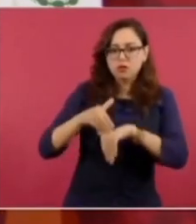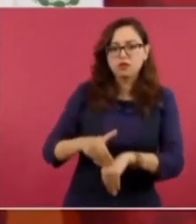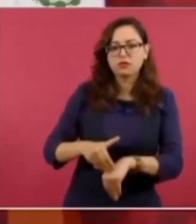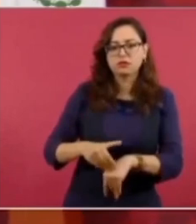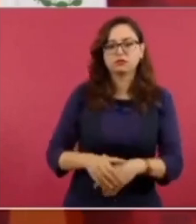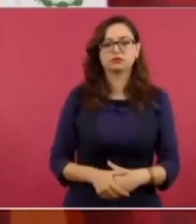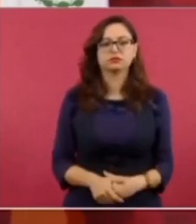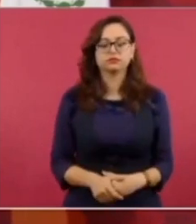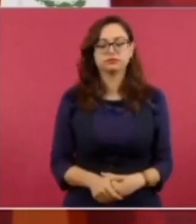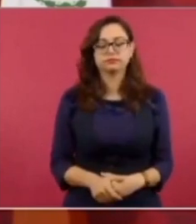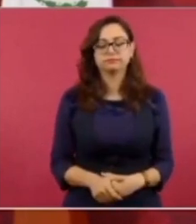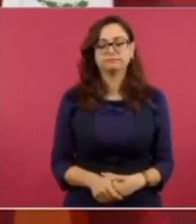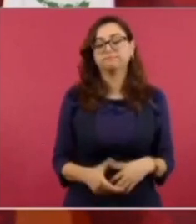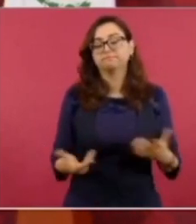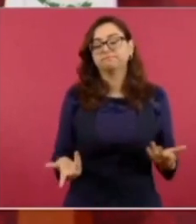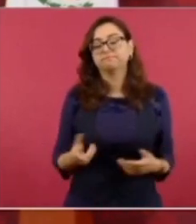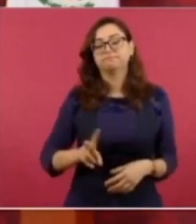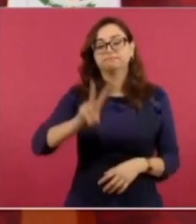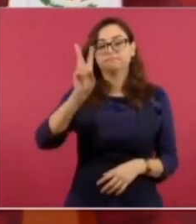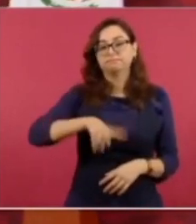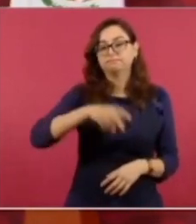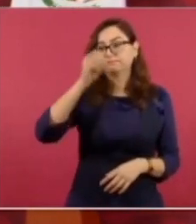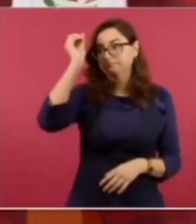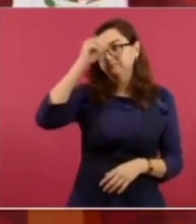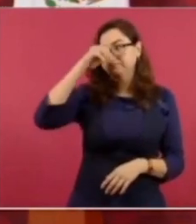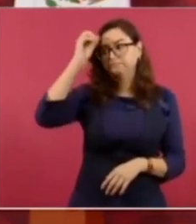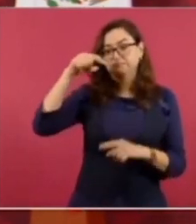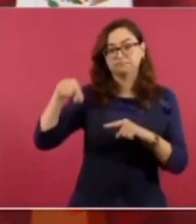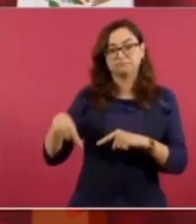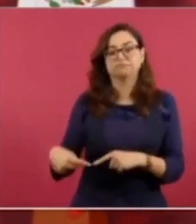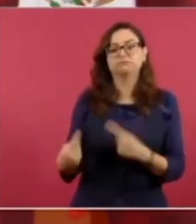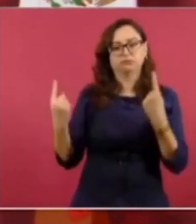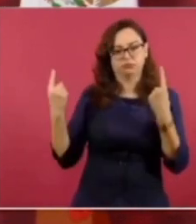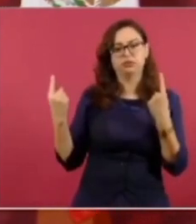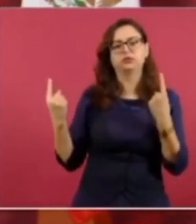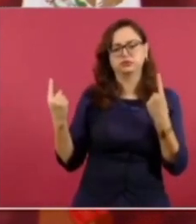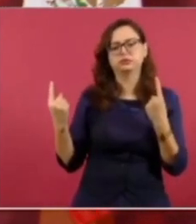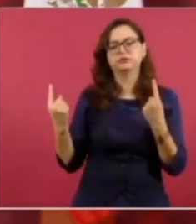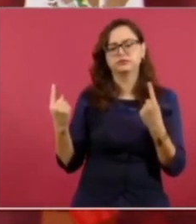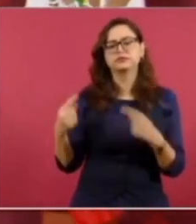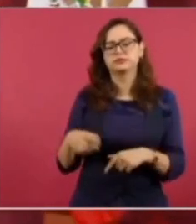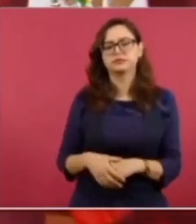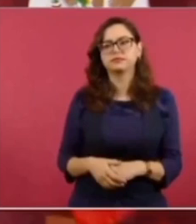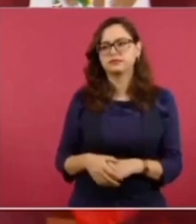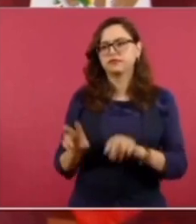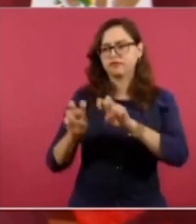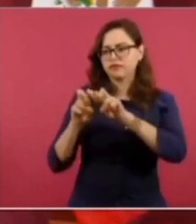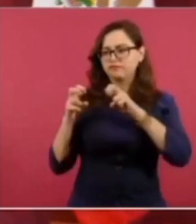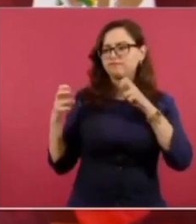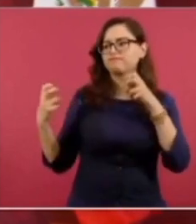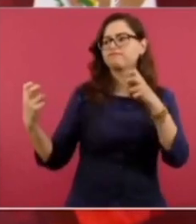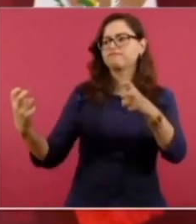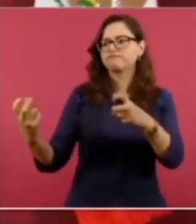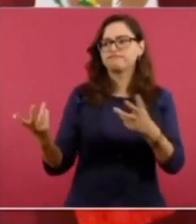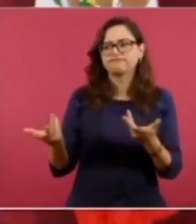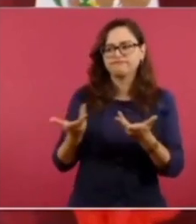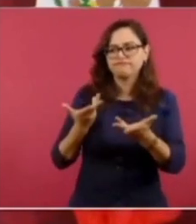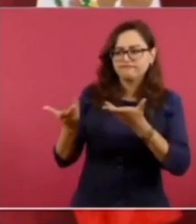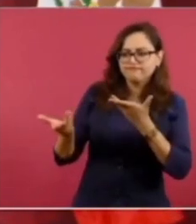Tenemos diferencias con los ministros. No con todos, pero sí tenemos